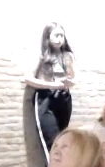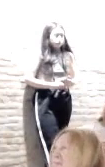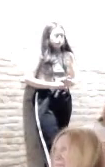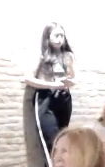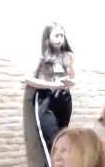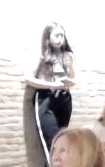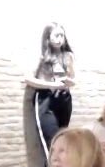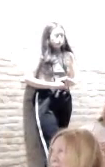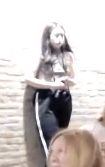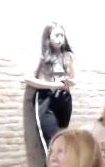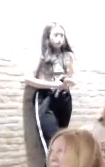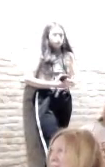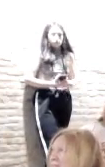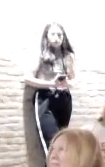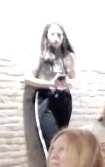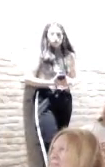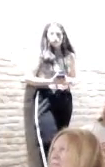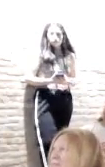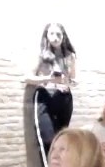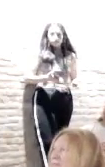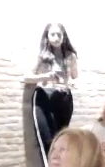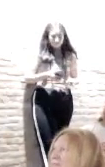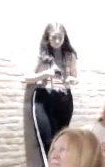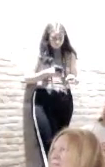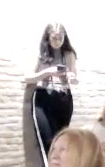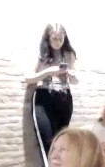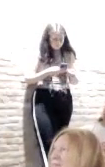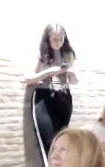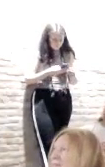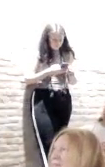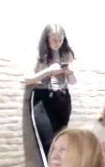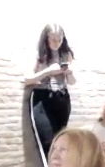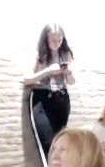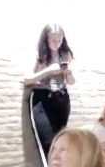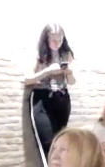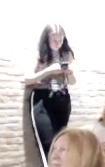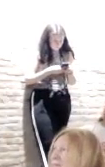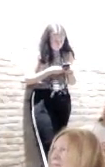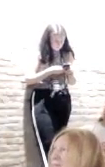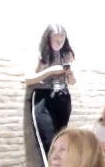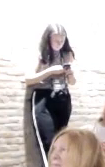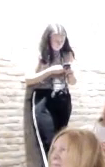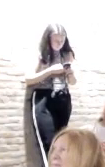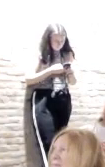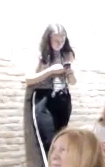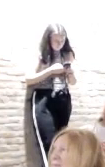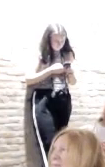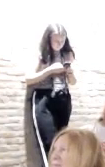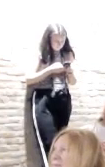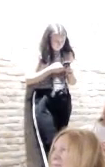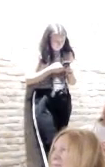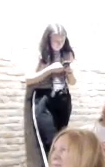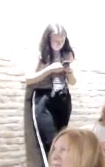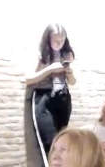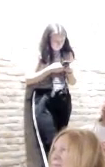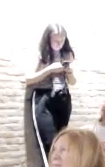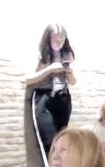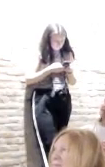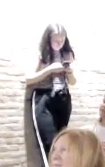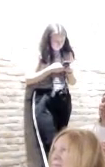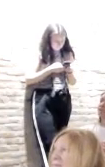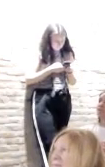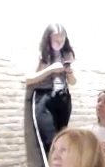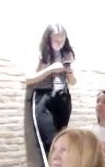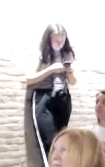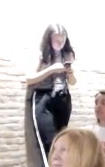casa porque no te tratan bien y te están violentando el estado te da algo de plata te ayuda durante se meses para